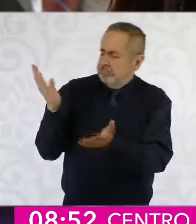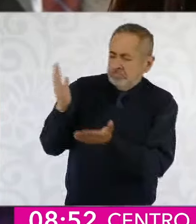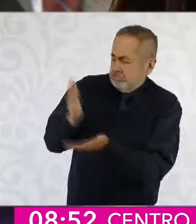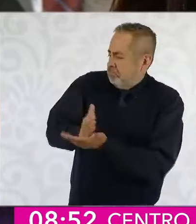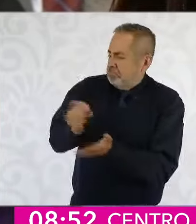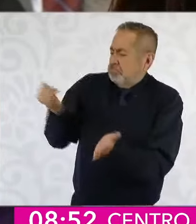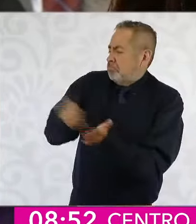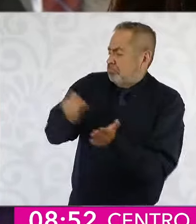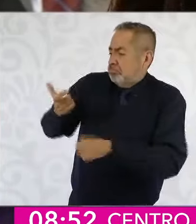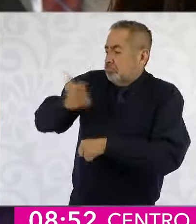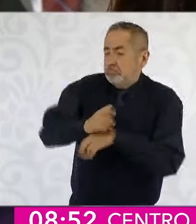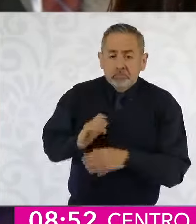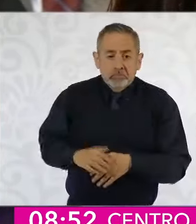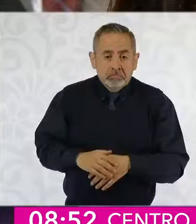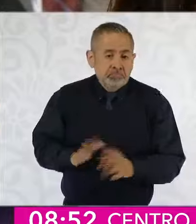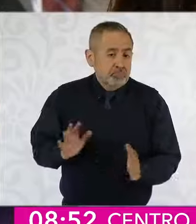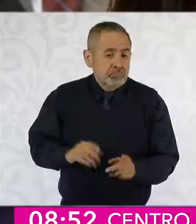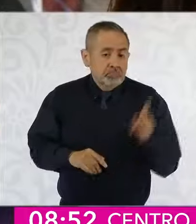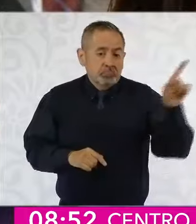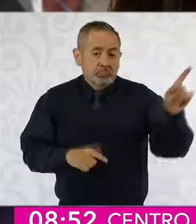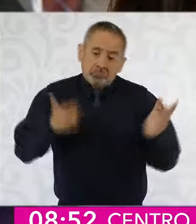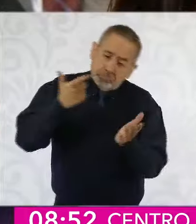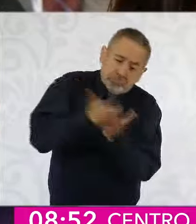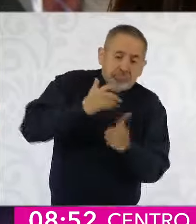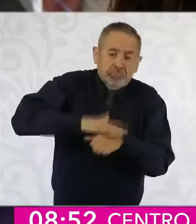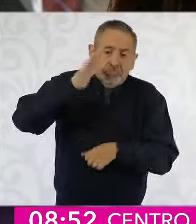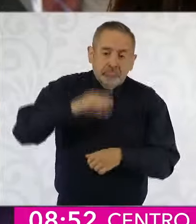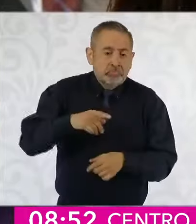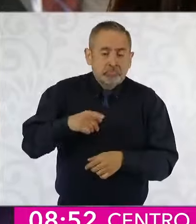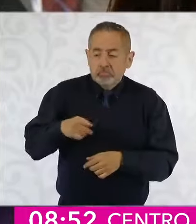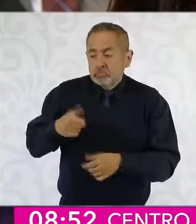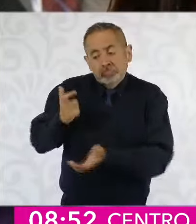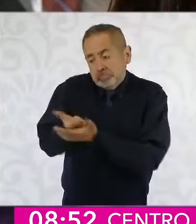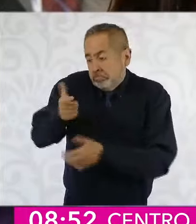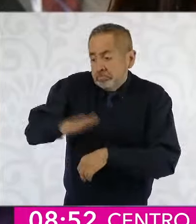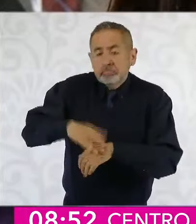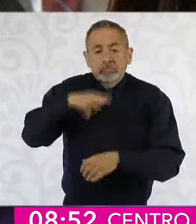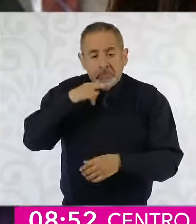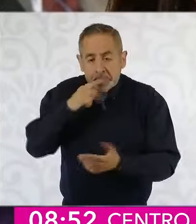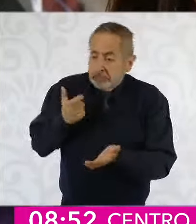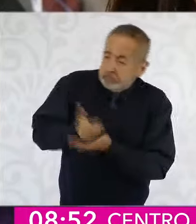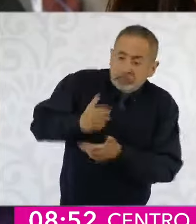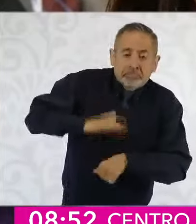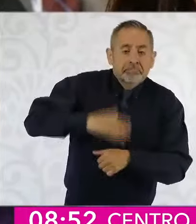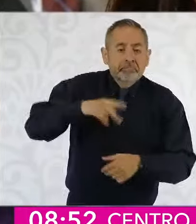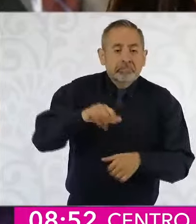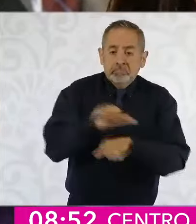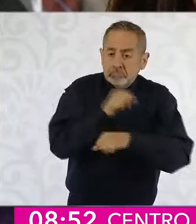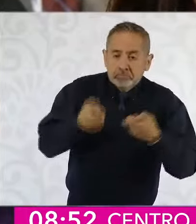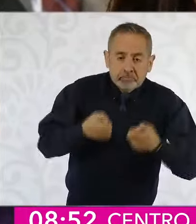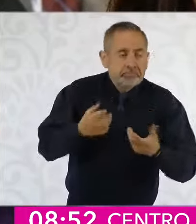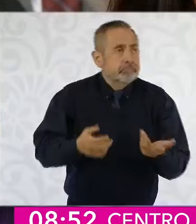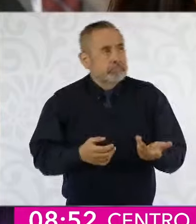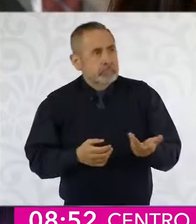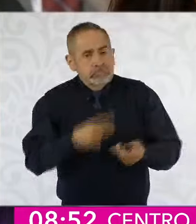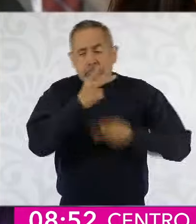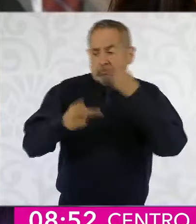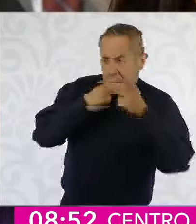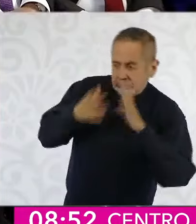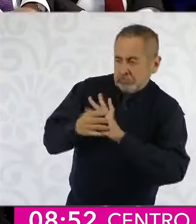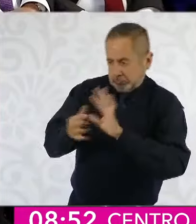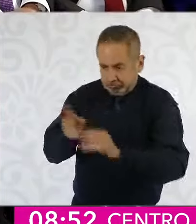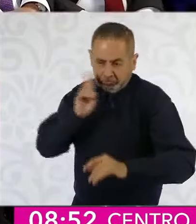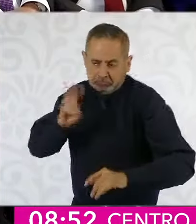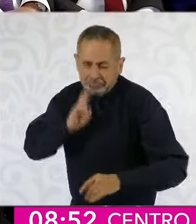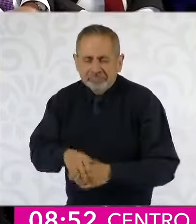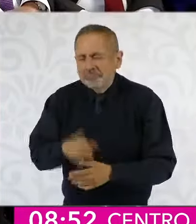último consumidor, que va a tener que pagar más por ese aguacate o más por ese coche o más por lo que se fabrique. Entonces, tampoco creo que van a hacer lo que están amenazando,